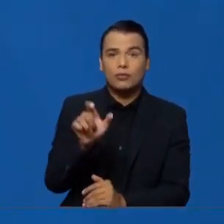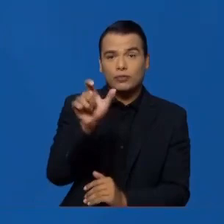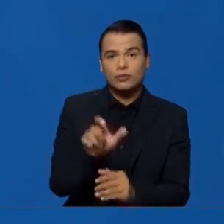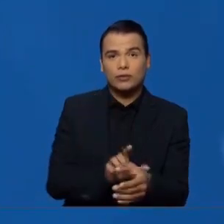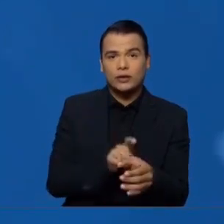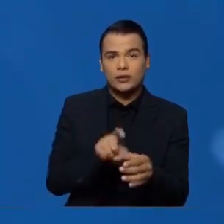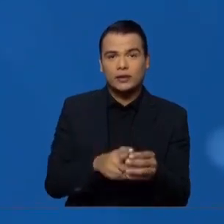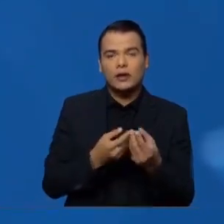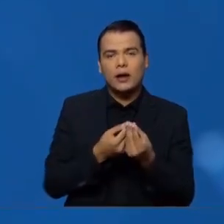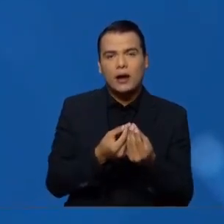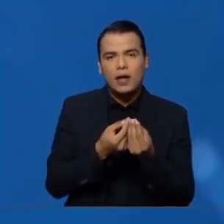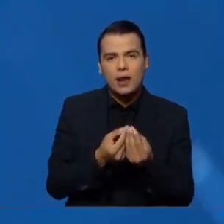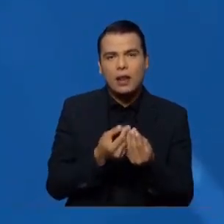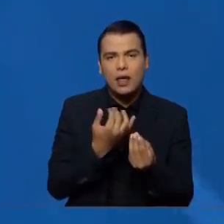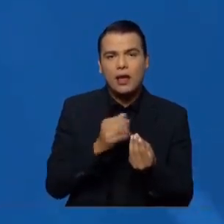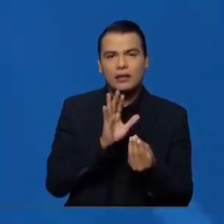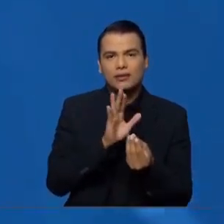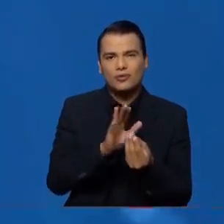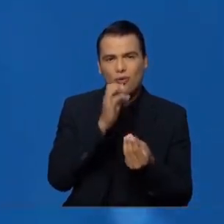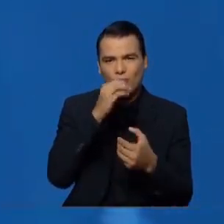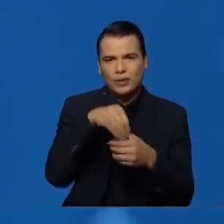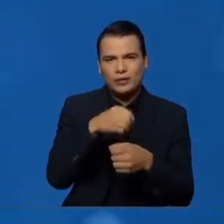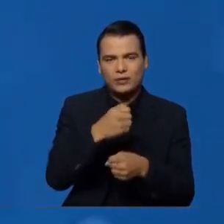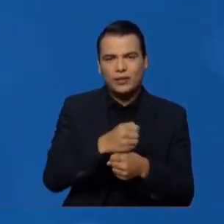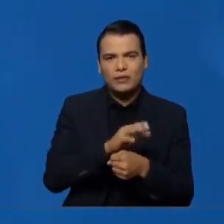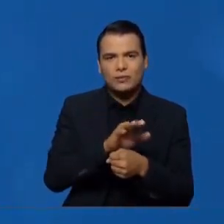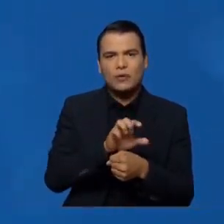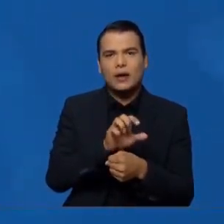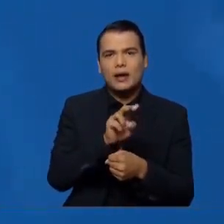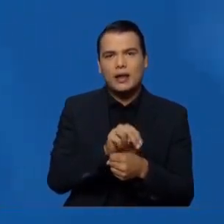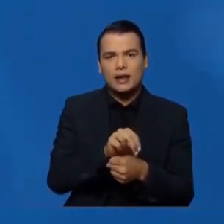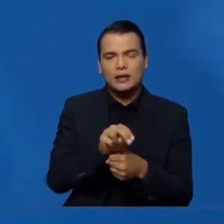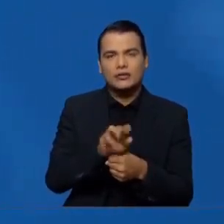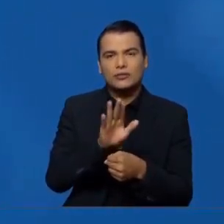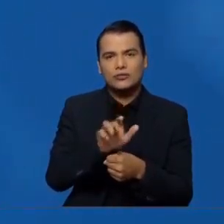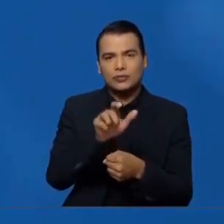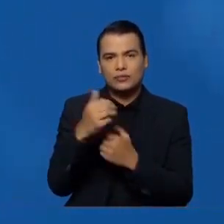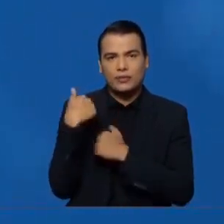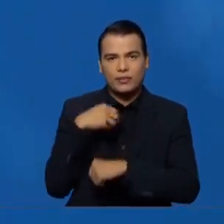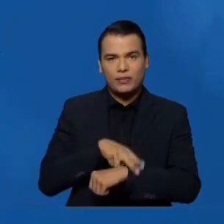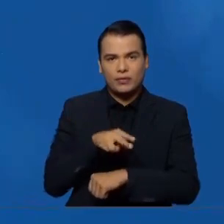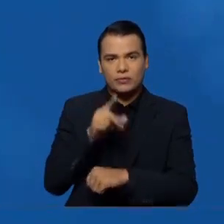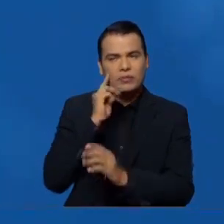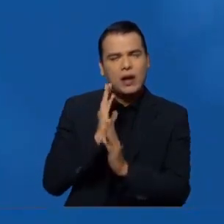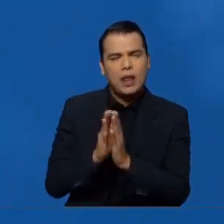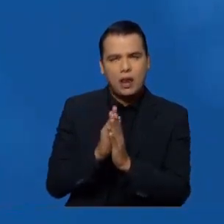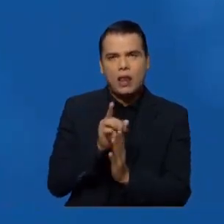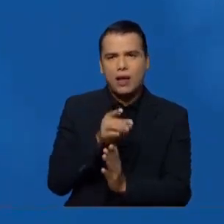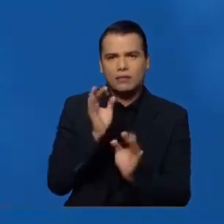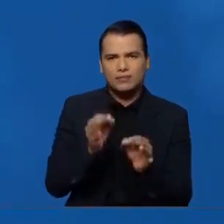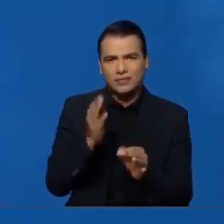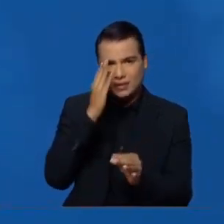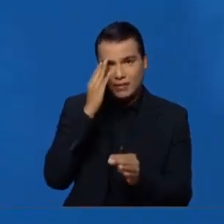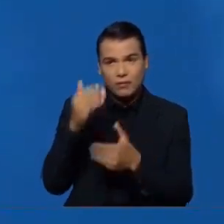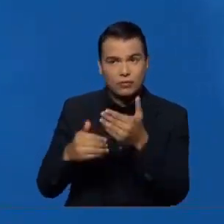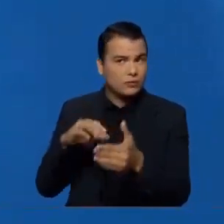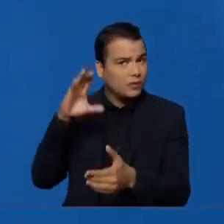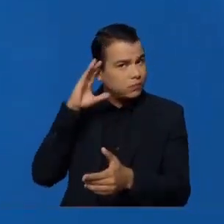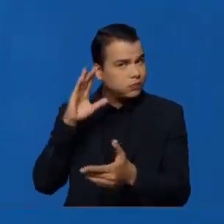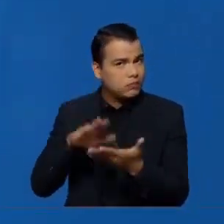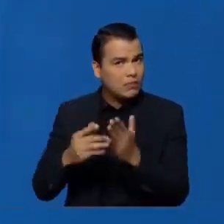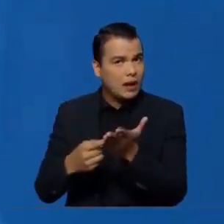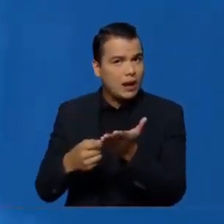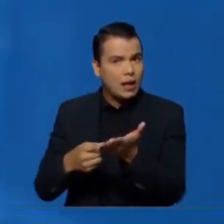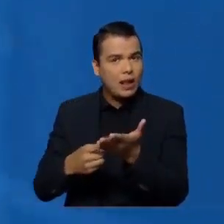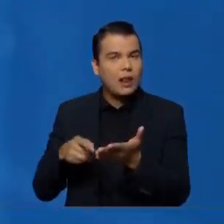el gobierno de Gustavo Petro, el negociador de paz del ELN, Pablo Beltrán, con quien habló en exclusiva nuestro enviado especial